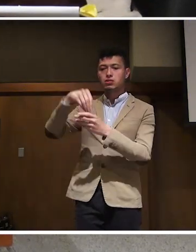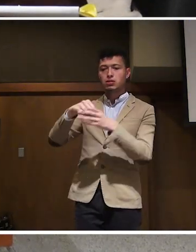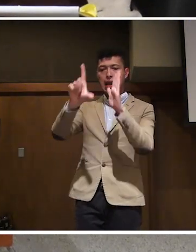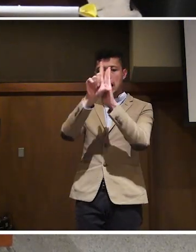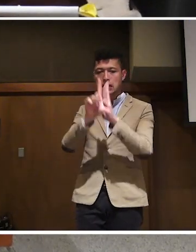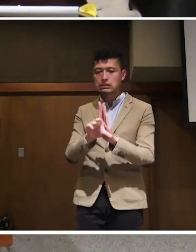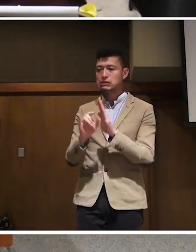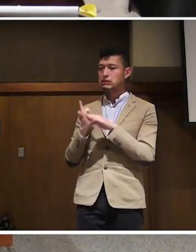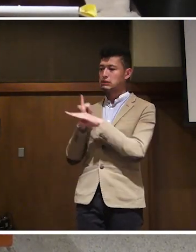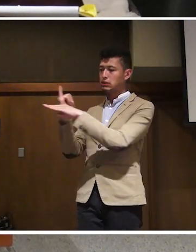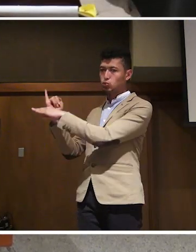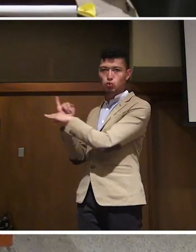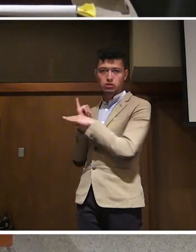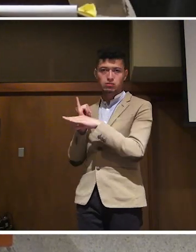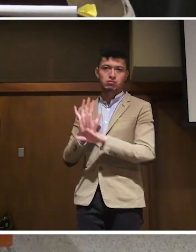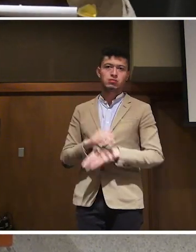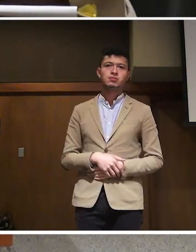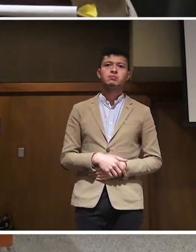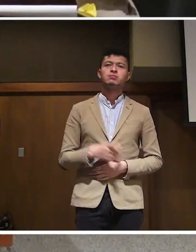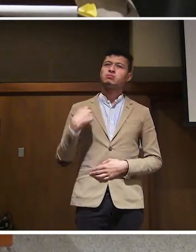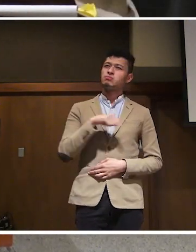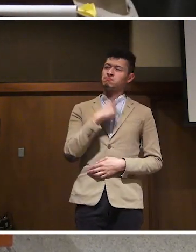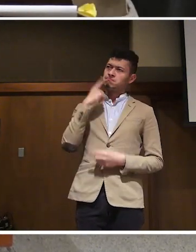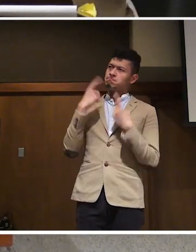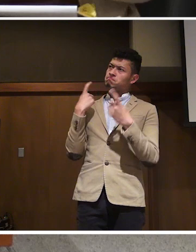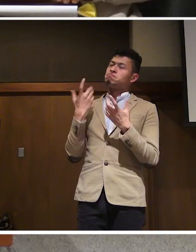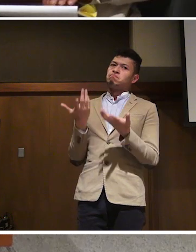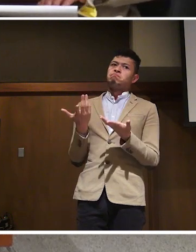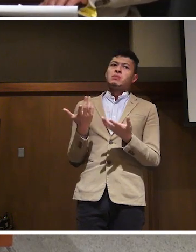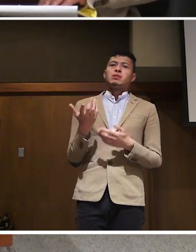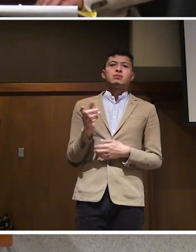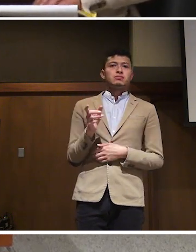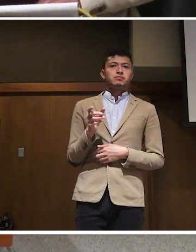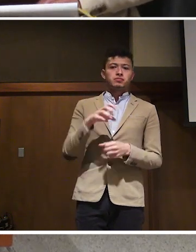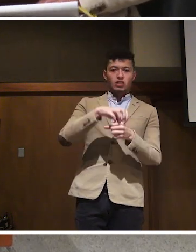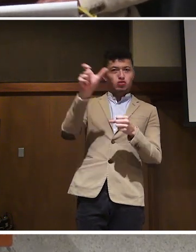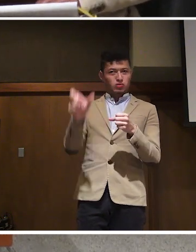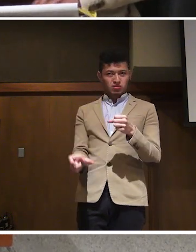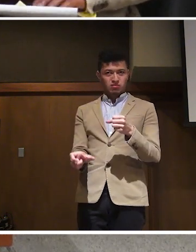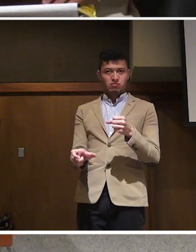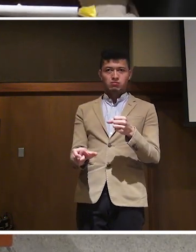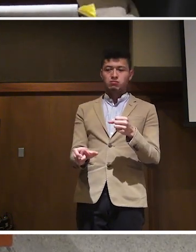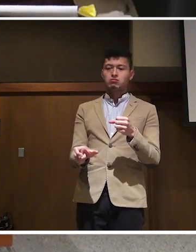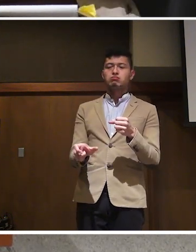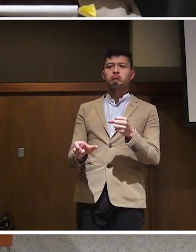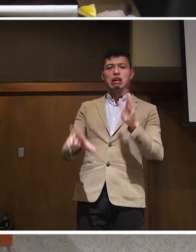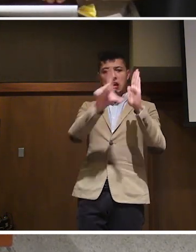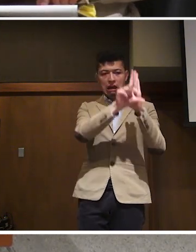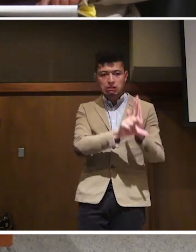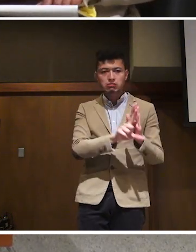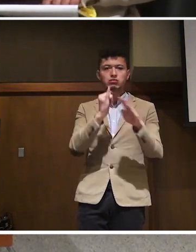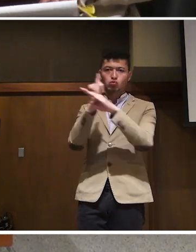que uno podría hablar de cierta ciudadanía cuando habla de estas leyes e instituciones, ¿no? Y